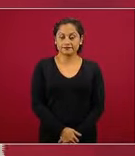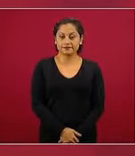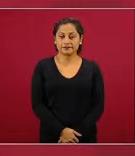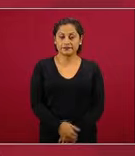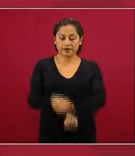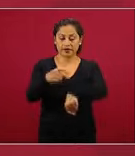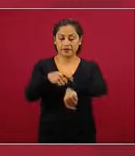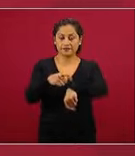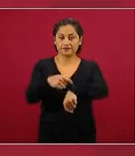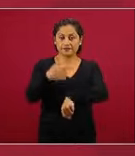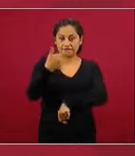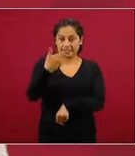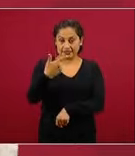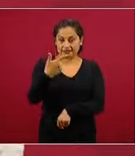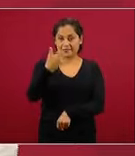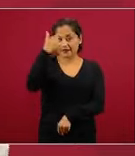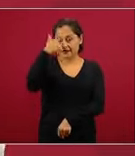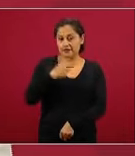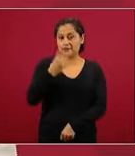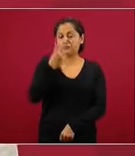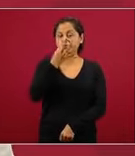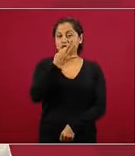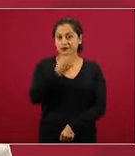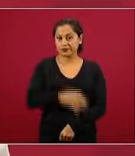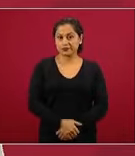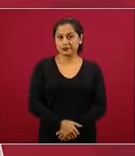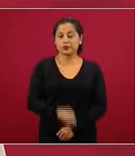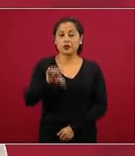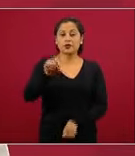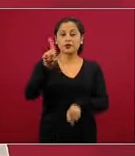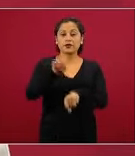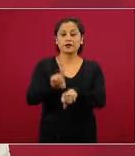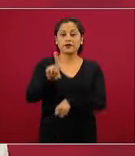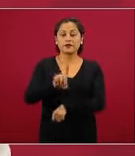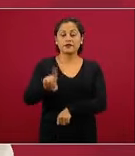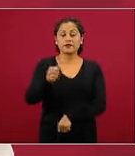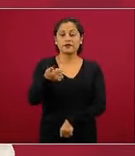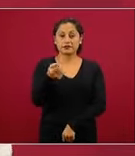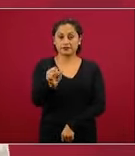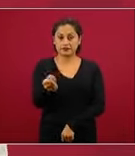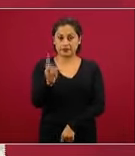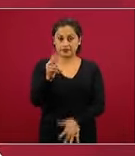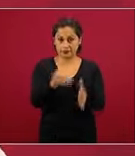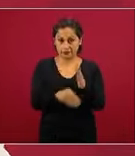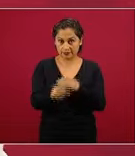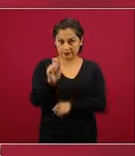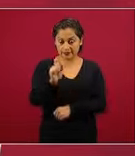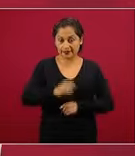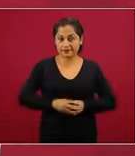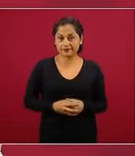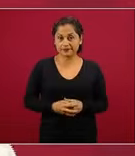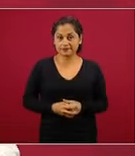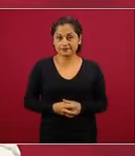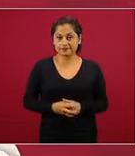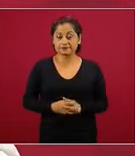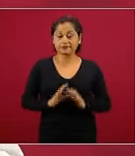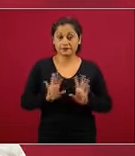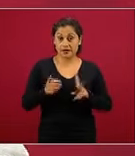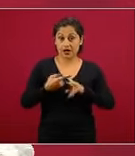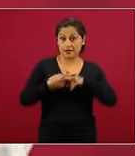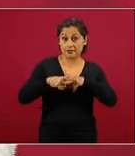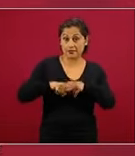Son las 19:02 de este domingo 6 de septiembre de 2020. Vamos a iniciar la